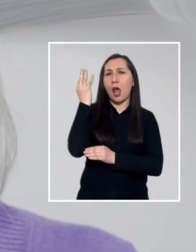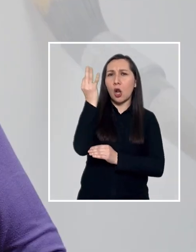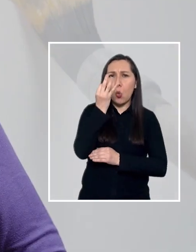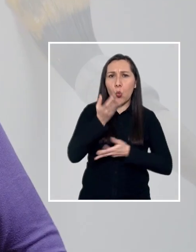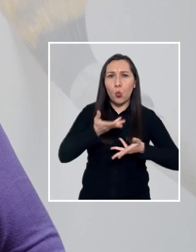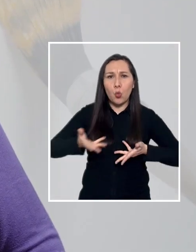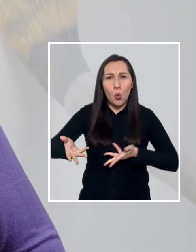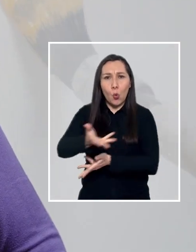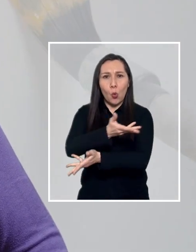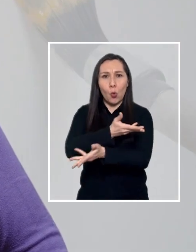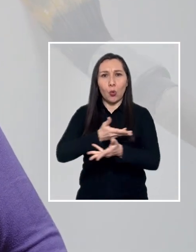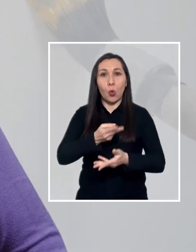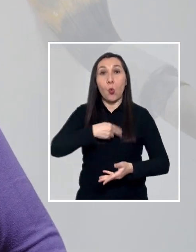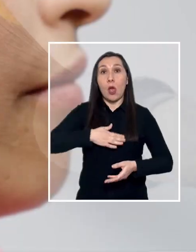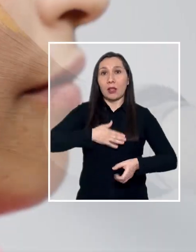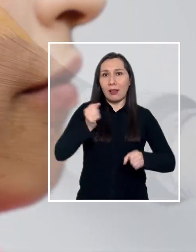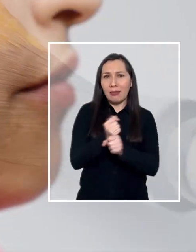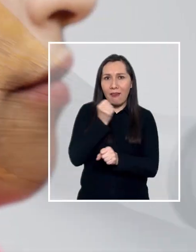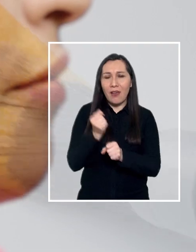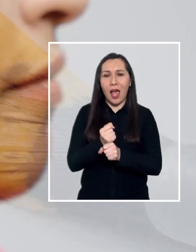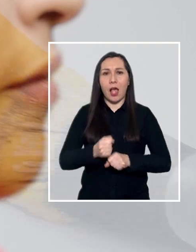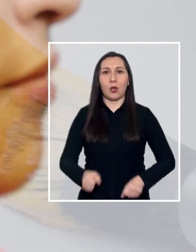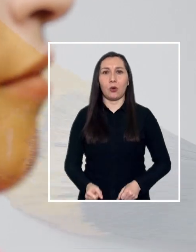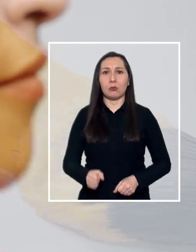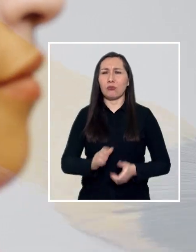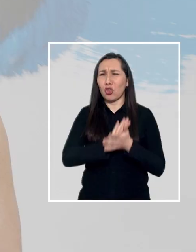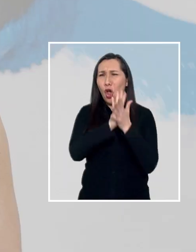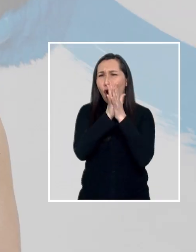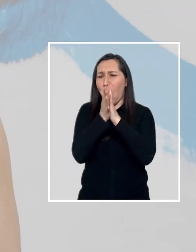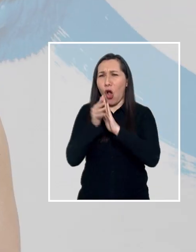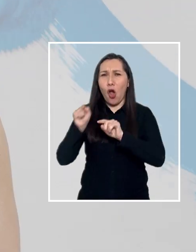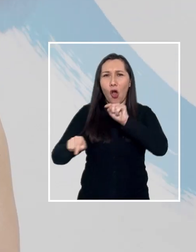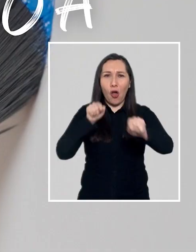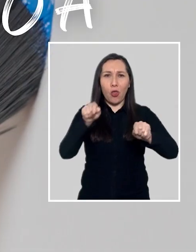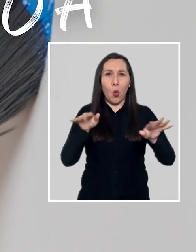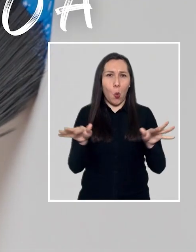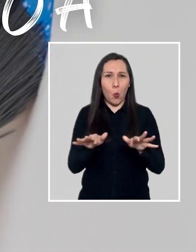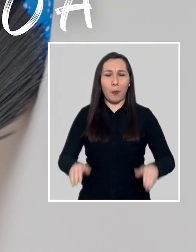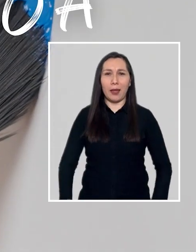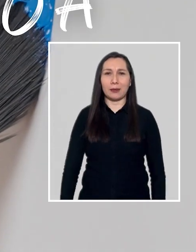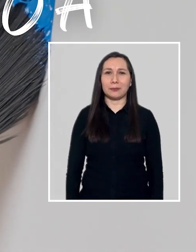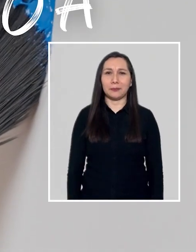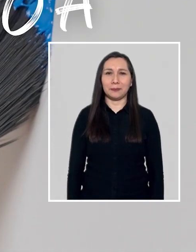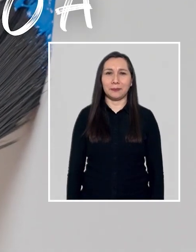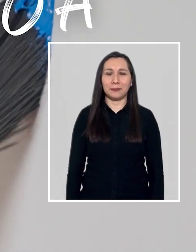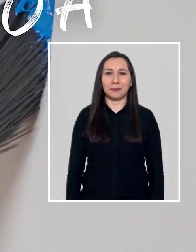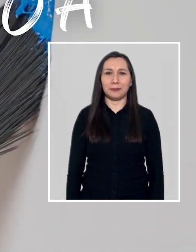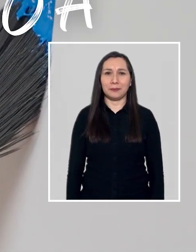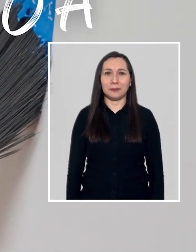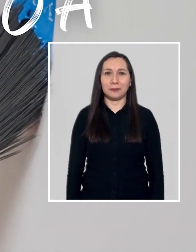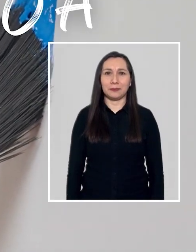Yachaywasikunapi, huñunakunanchiskunapi. Irna Kawinakasana. Y te vas hasta atoa.